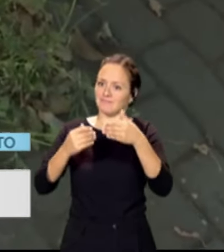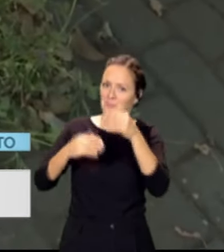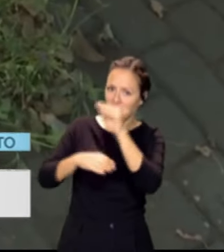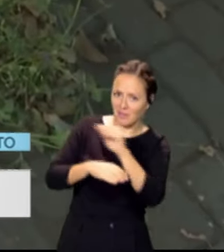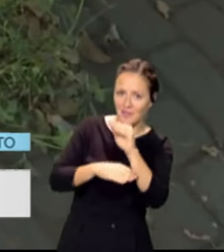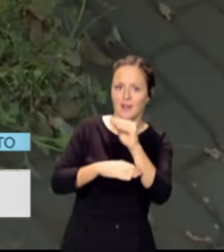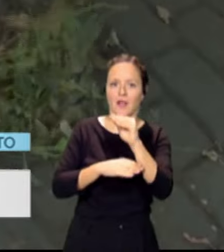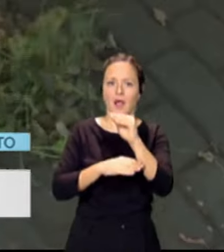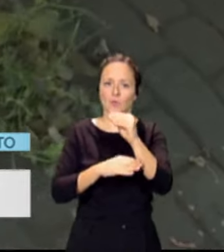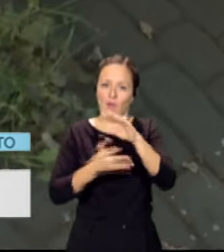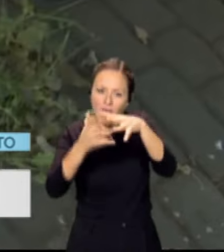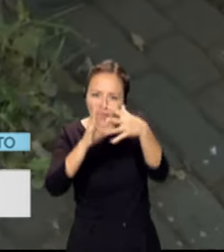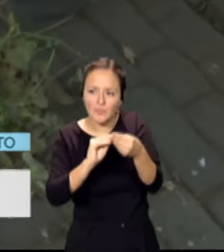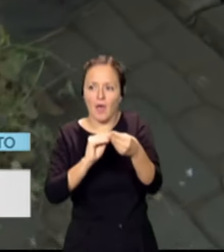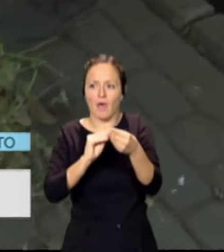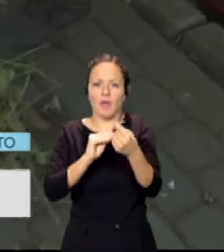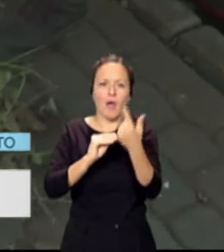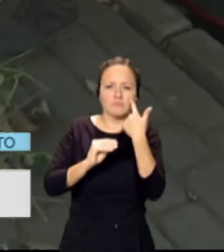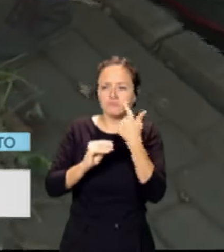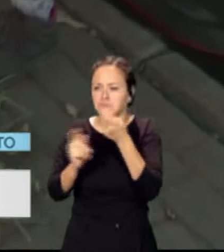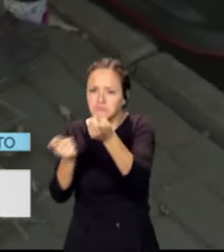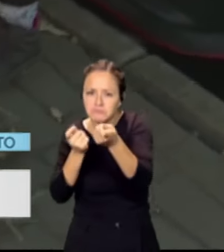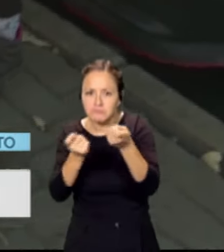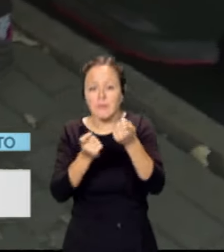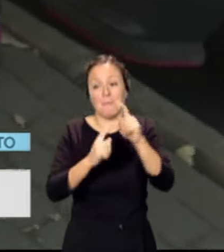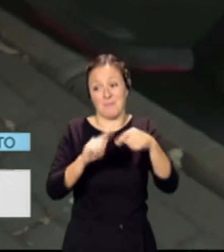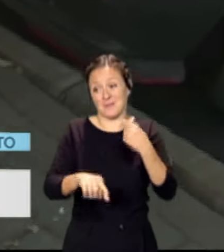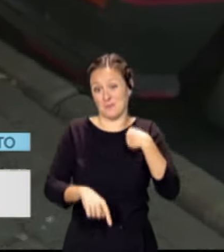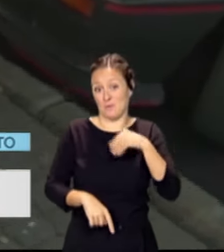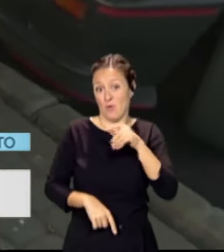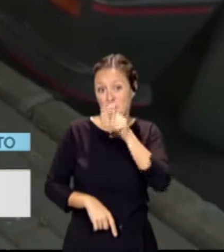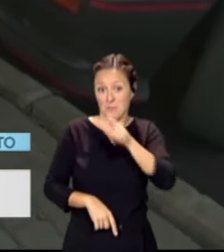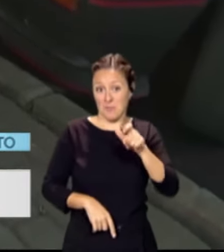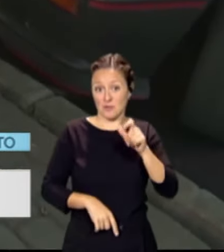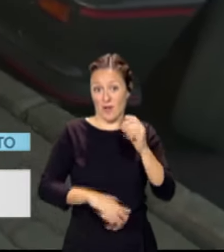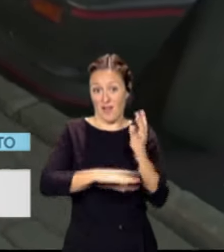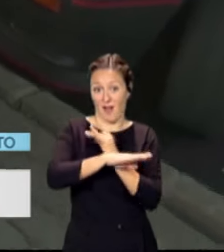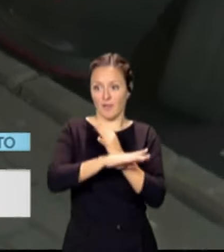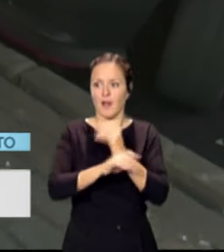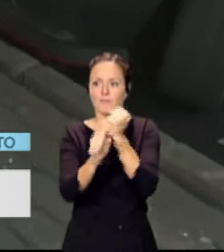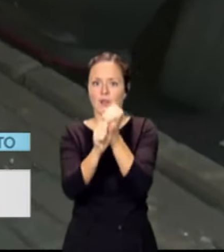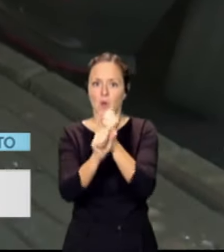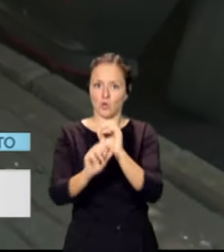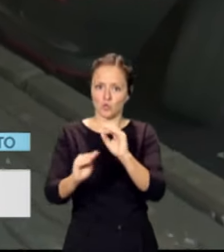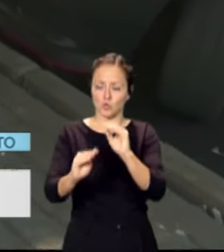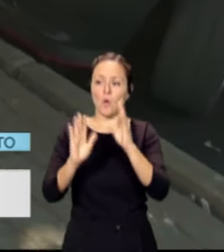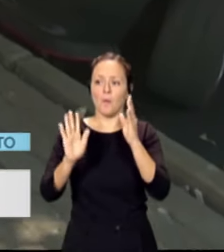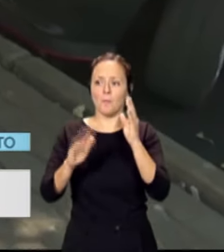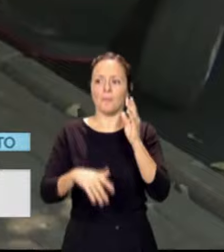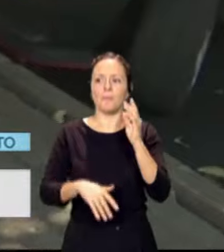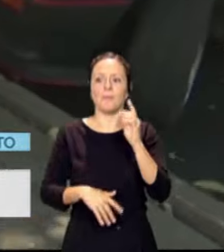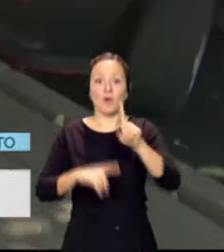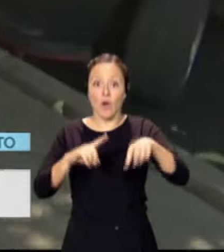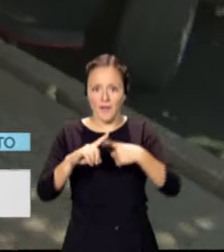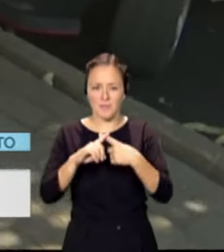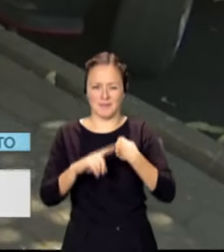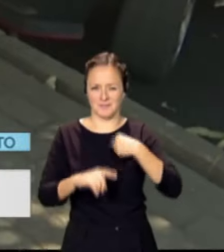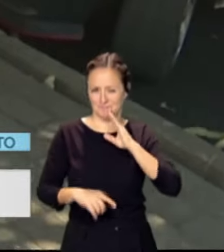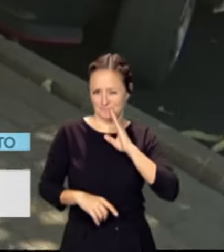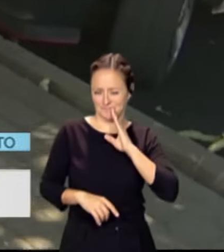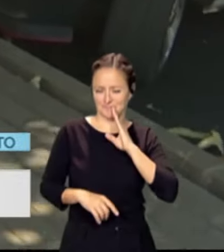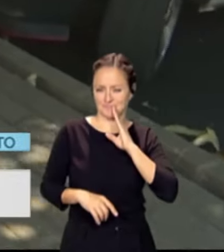esas rehabilitaciones que se pueden hacer Y con estas limpiezas que realizan Pues en este caso los operarios de jardinería pero también cumplimos pues con lo que te comentaba